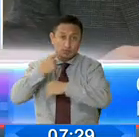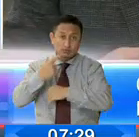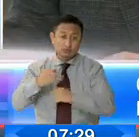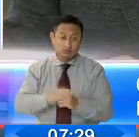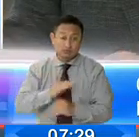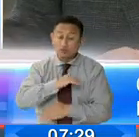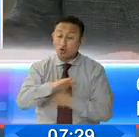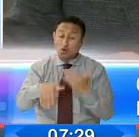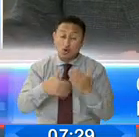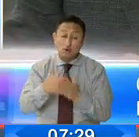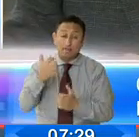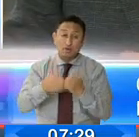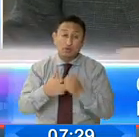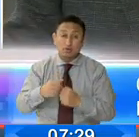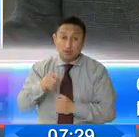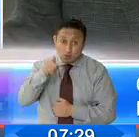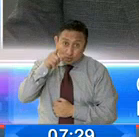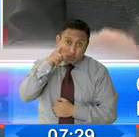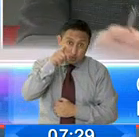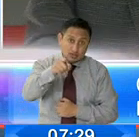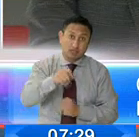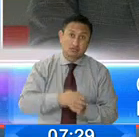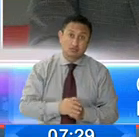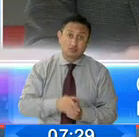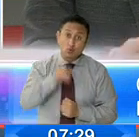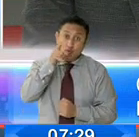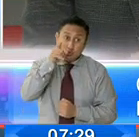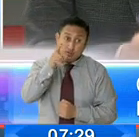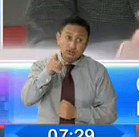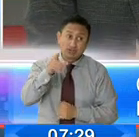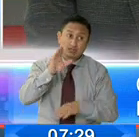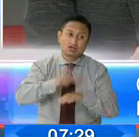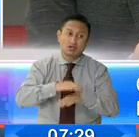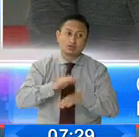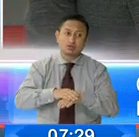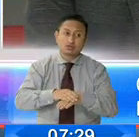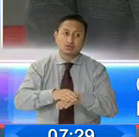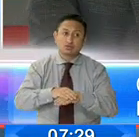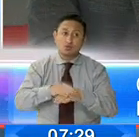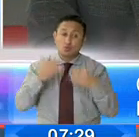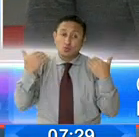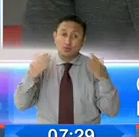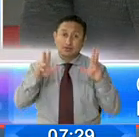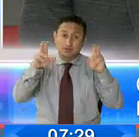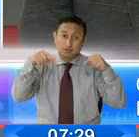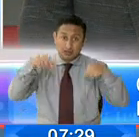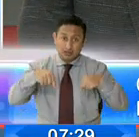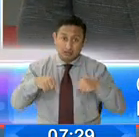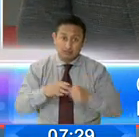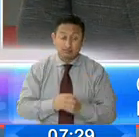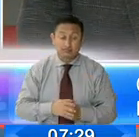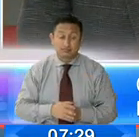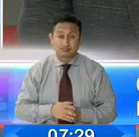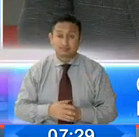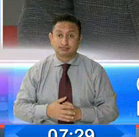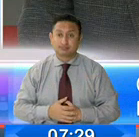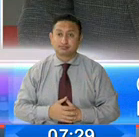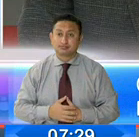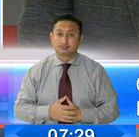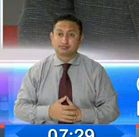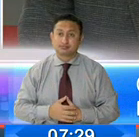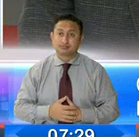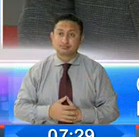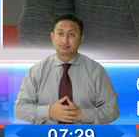todo el problema es de ustedes y que lamentablemente en ustedes recae todo lo que pueda suceder en este momento. Nosotros no